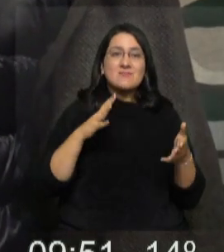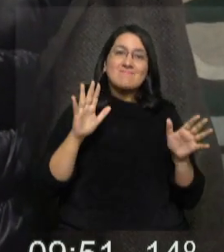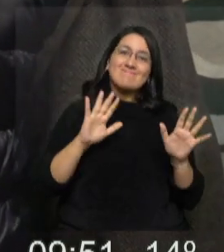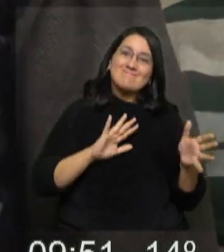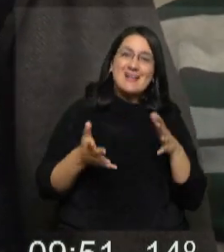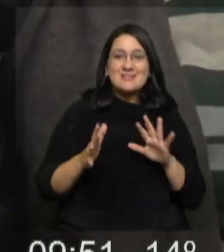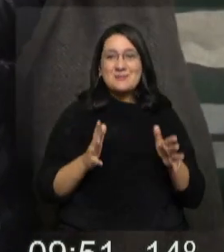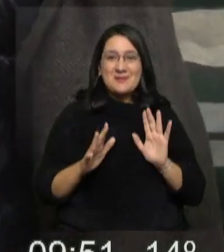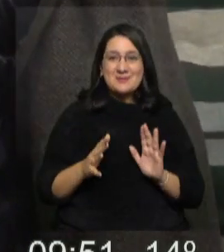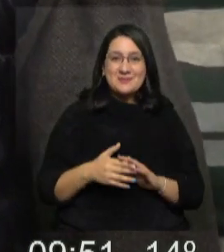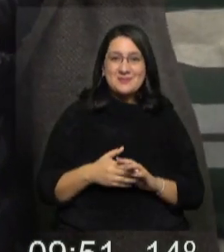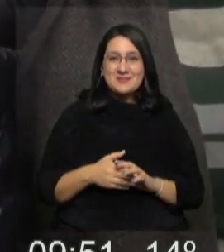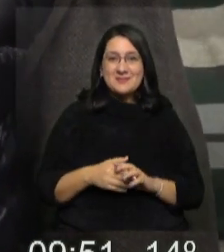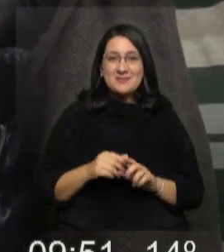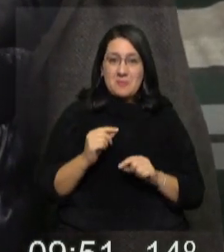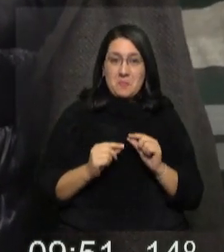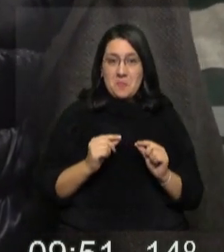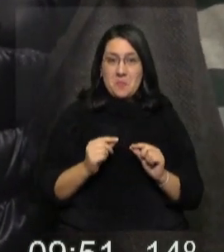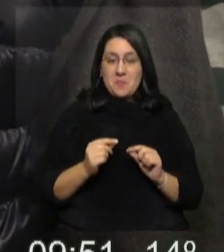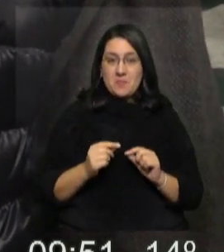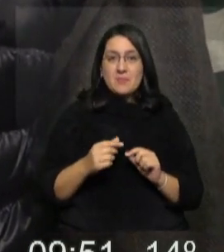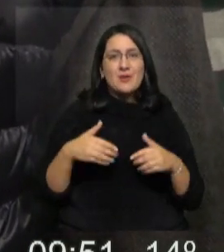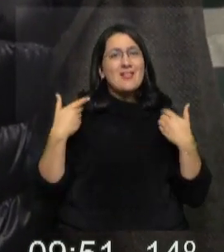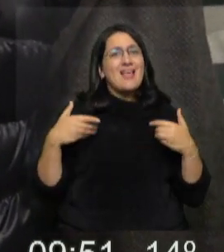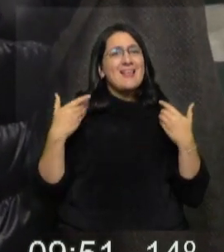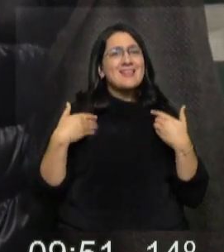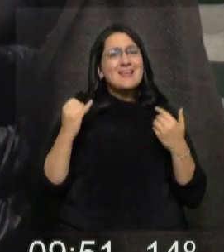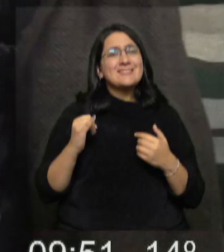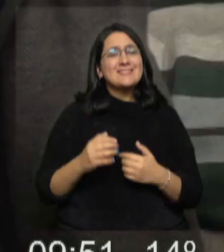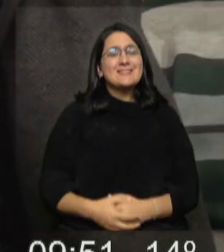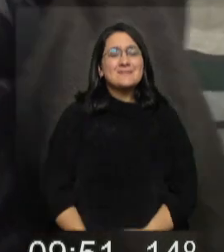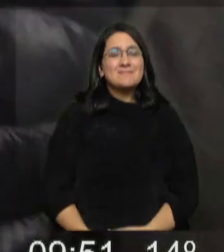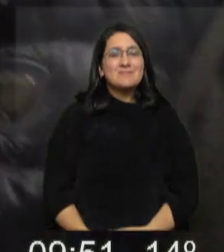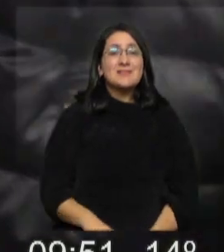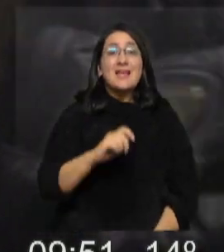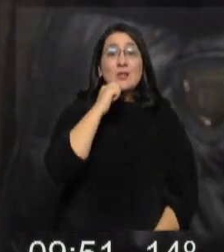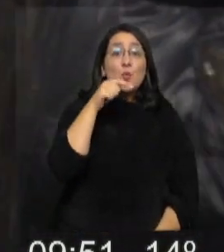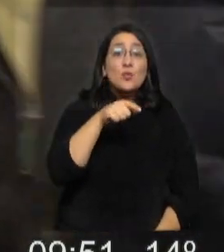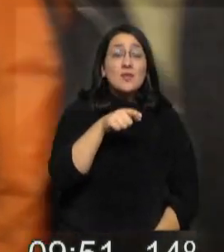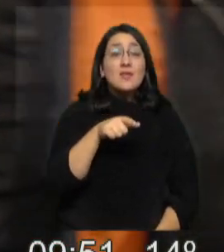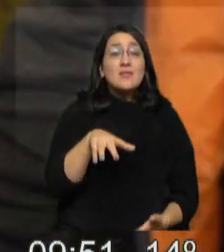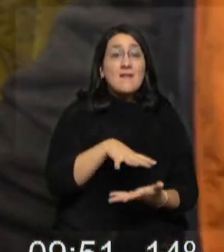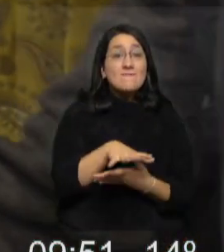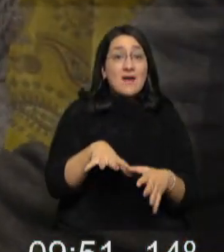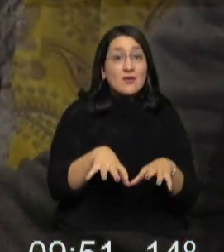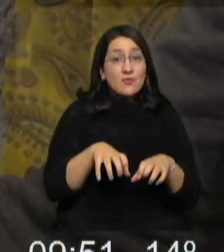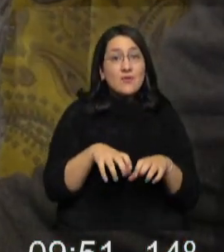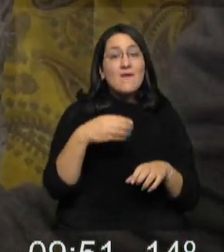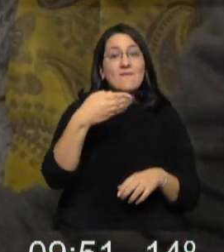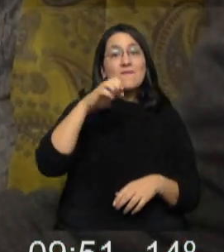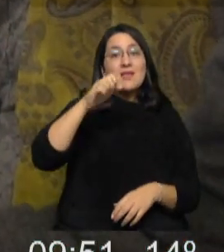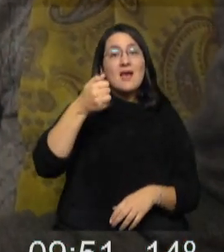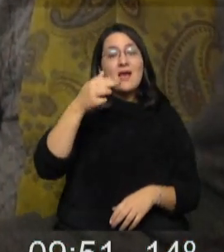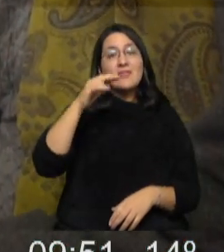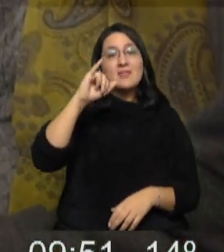menos. Claro, pero la va llevando. La voy llevando con mucha alegría, la verdad. Qué lindo. ¿Usted es del barrio también o no? Bien, Beatriz.